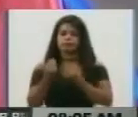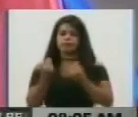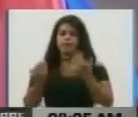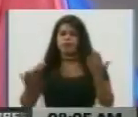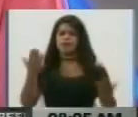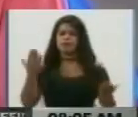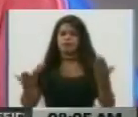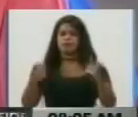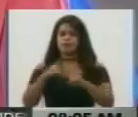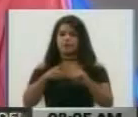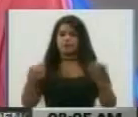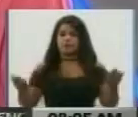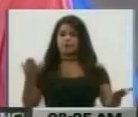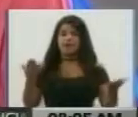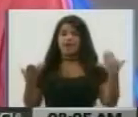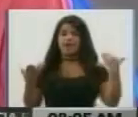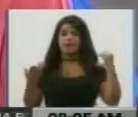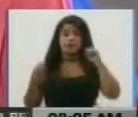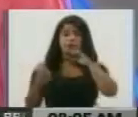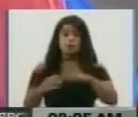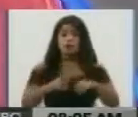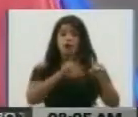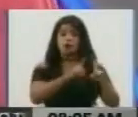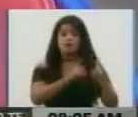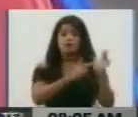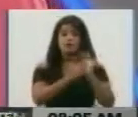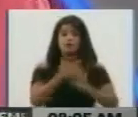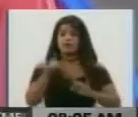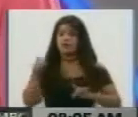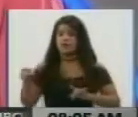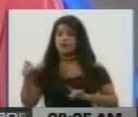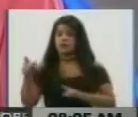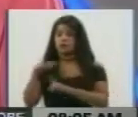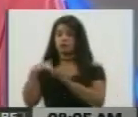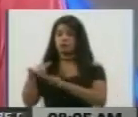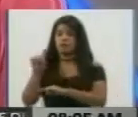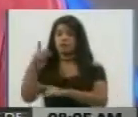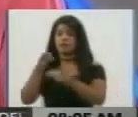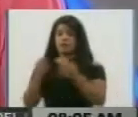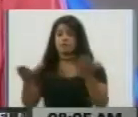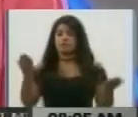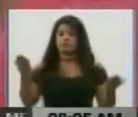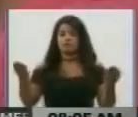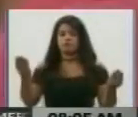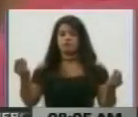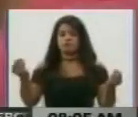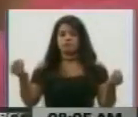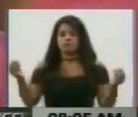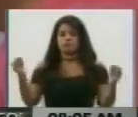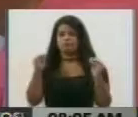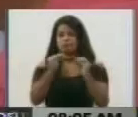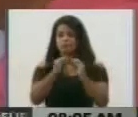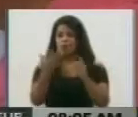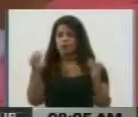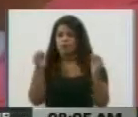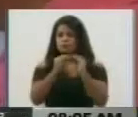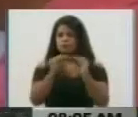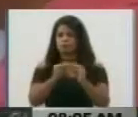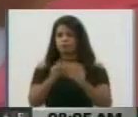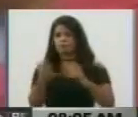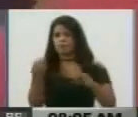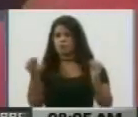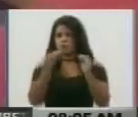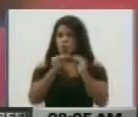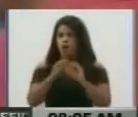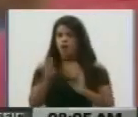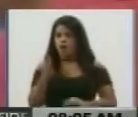vivió previo al 11 de abril. Eso es innegable, lo se comenta abiertamente. Ahora, una de las ventajas es